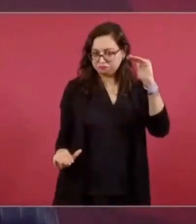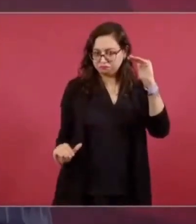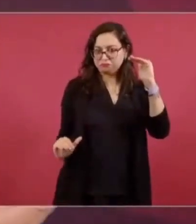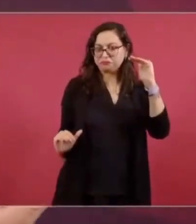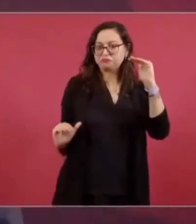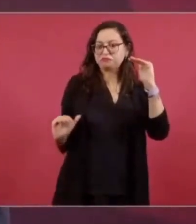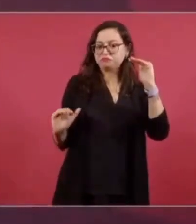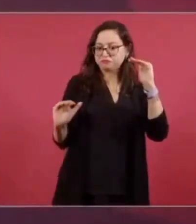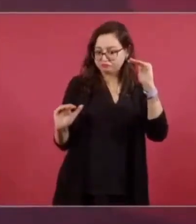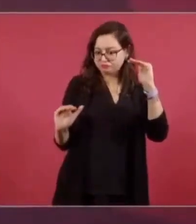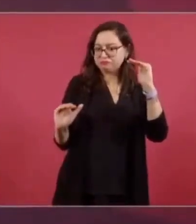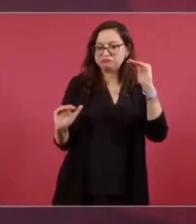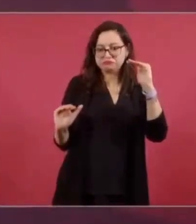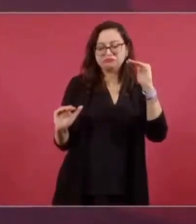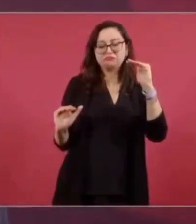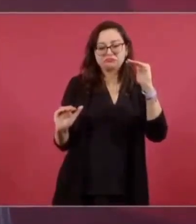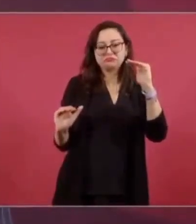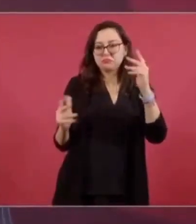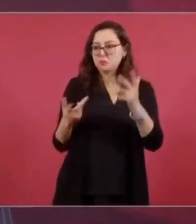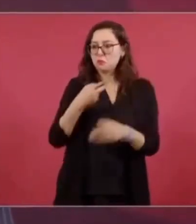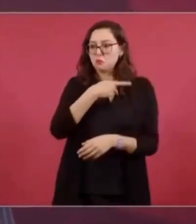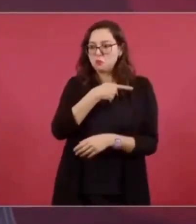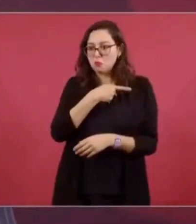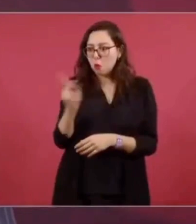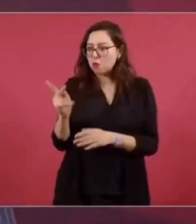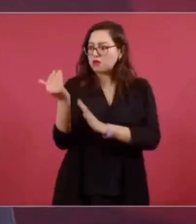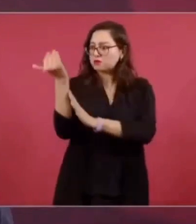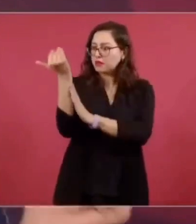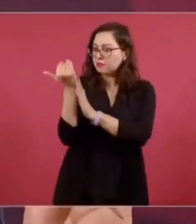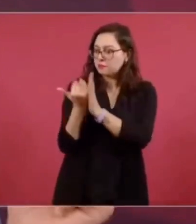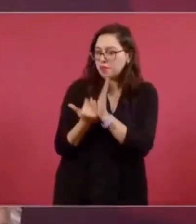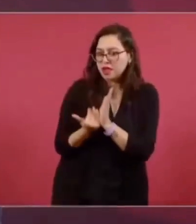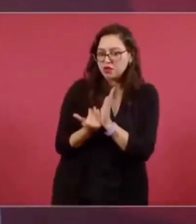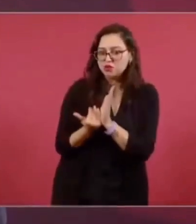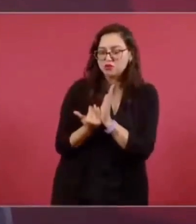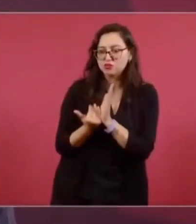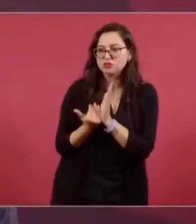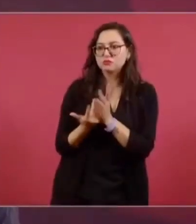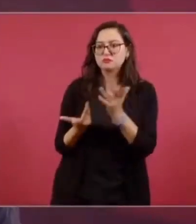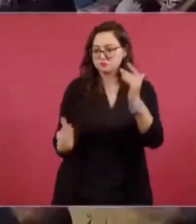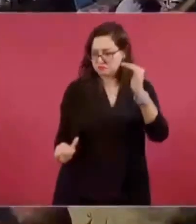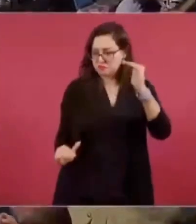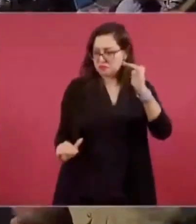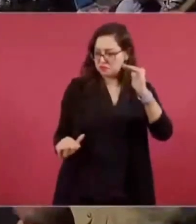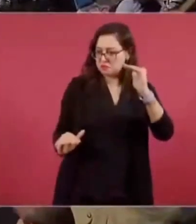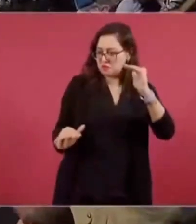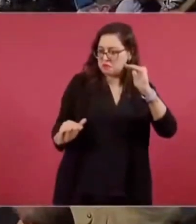en el tiempo que fui presidente y que se redujo la desigualdad.